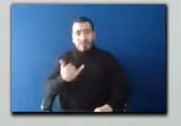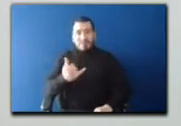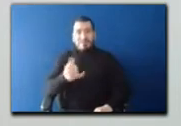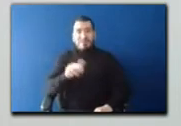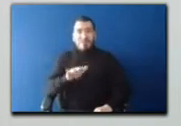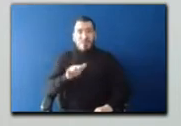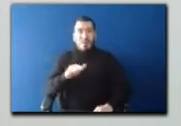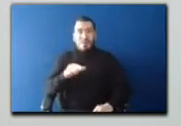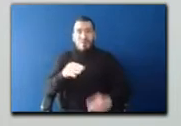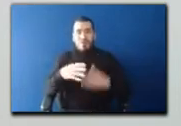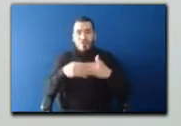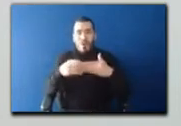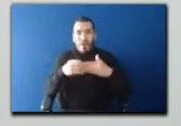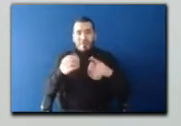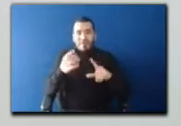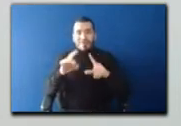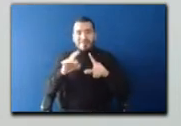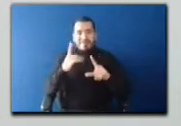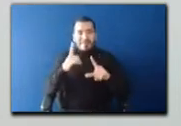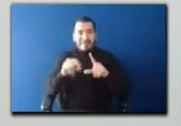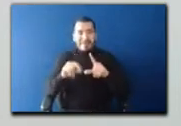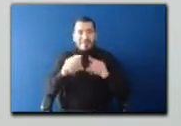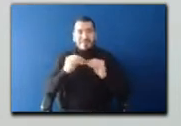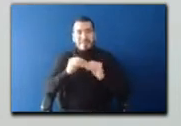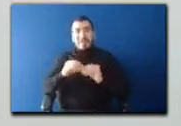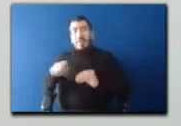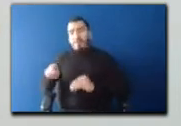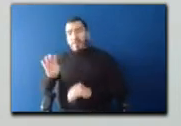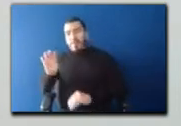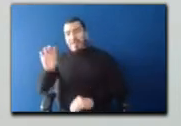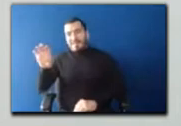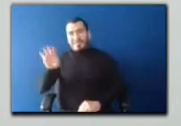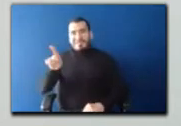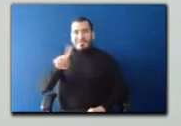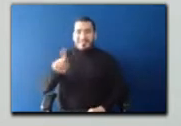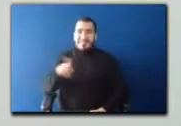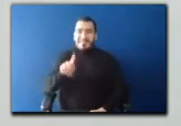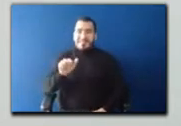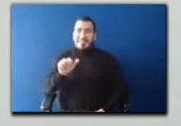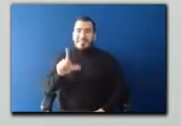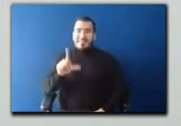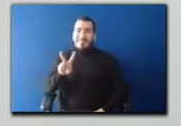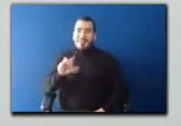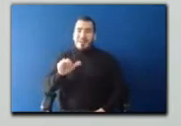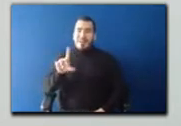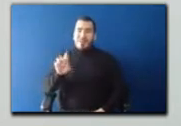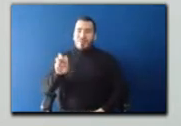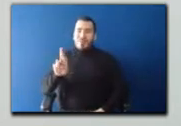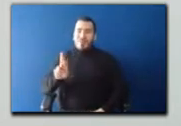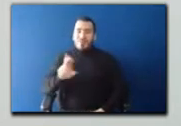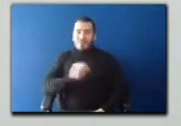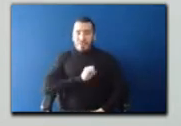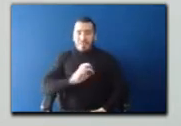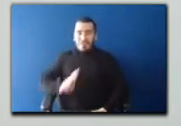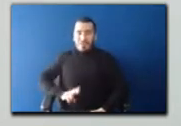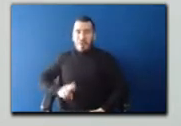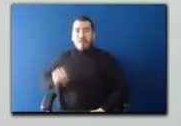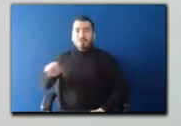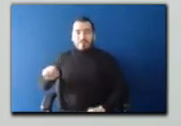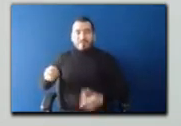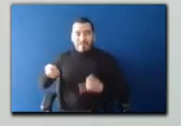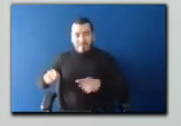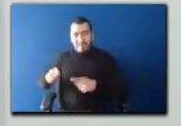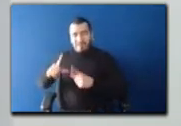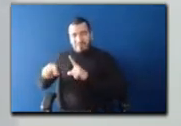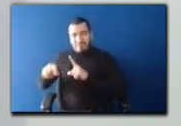son los elementos en los cuales el mundo realmente va a ser diferente. No creo que sea totalmente virtual, no creo que